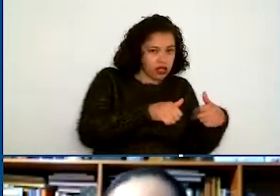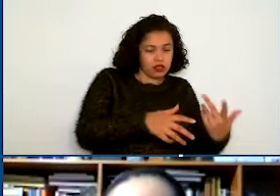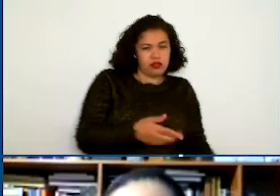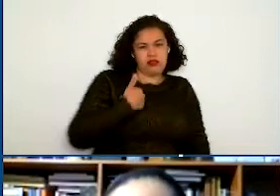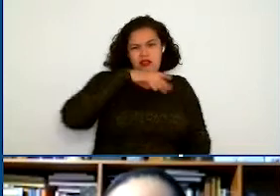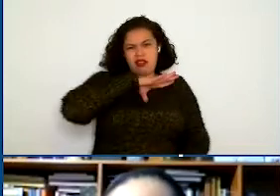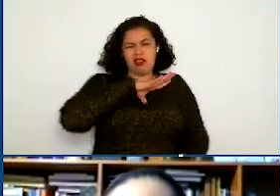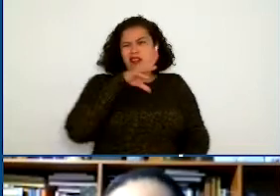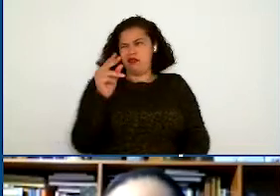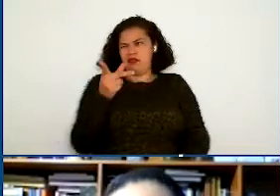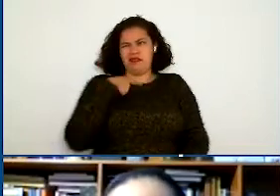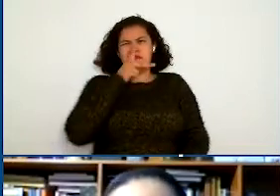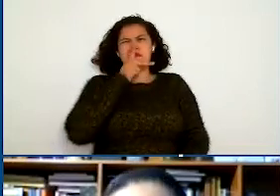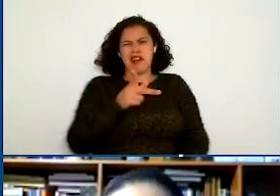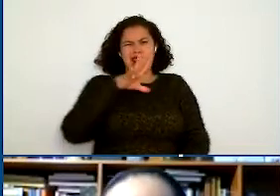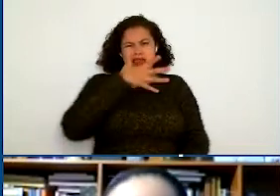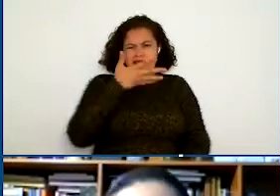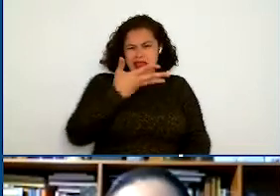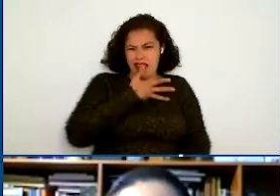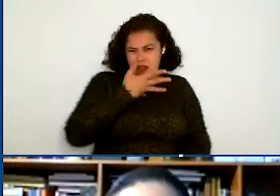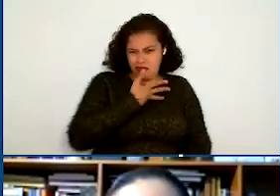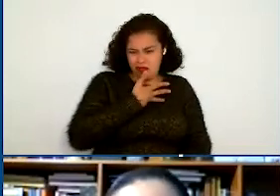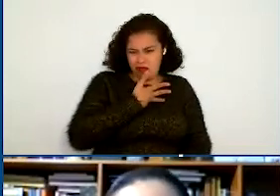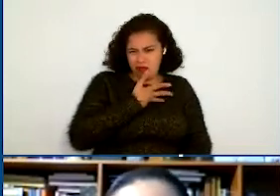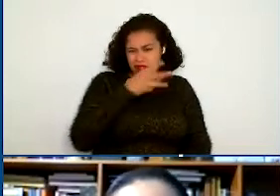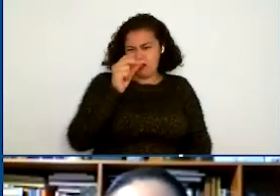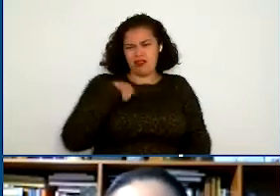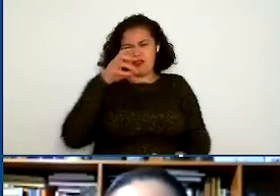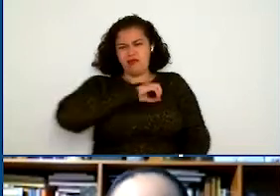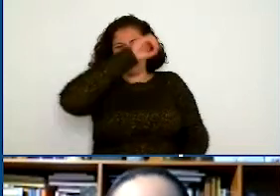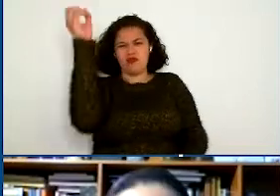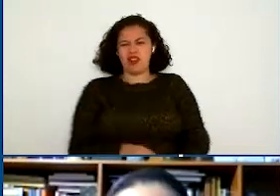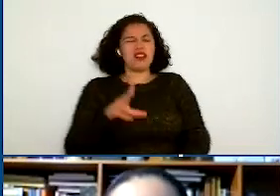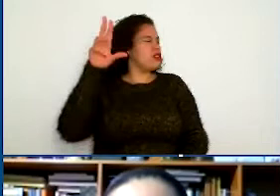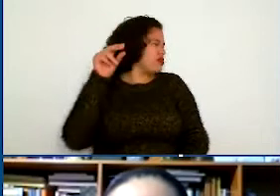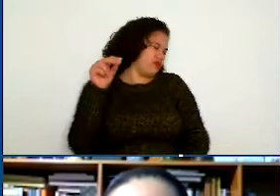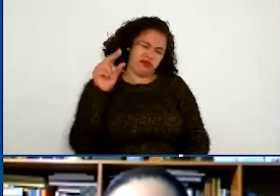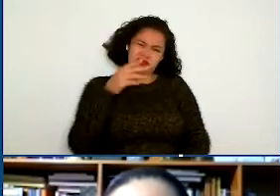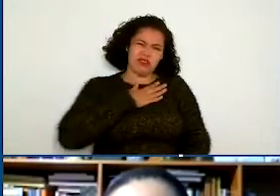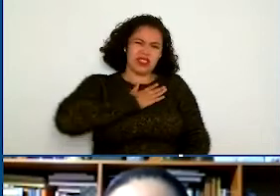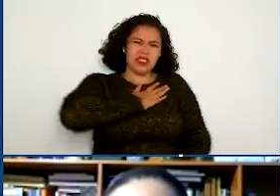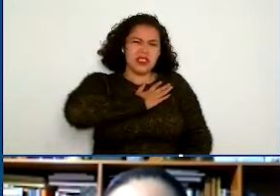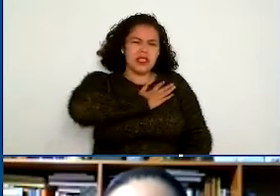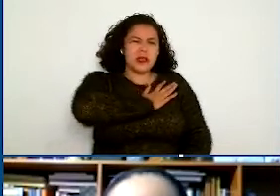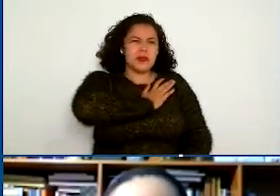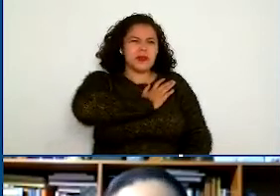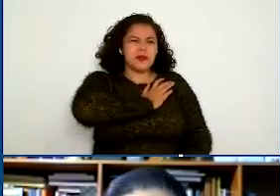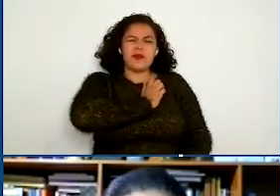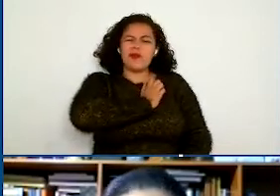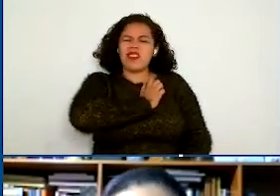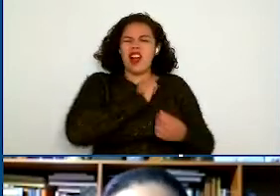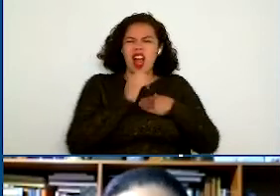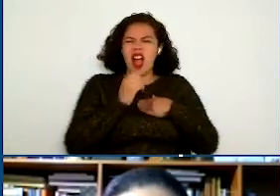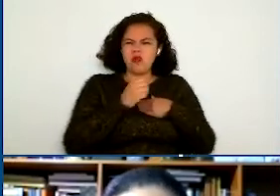tengo, a mí no me gusta la palabra tengo porque lo siento como obligación. Muy es bien. Algo que se nace, que